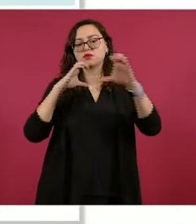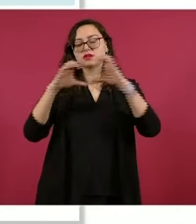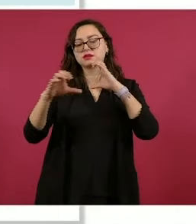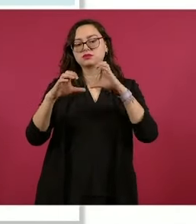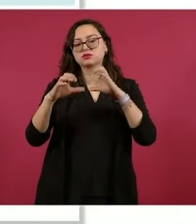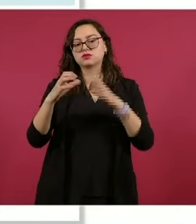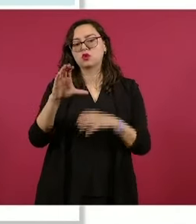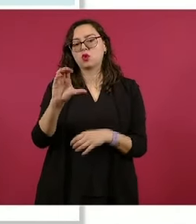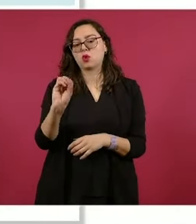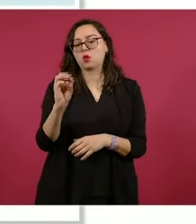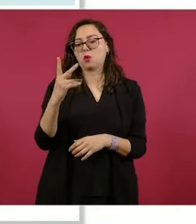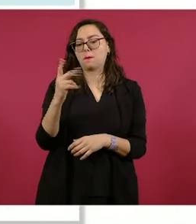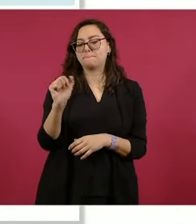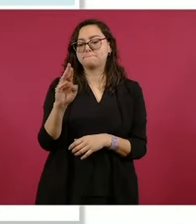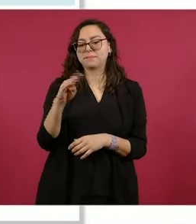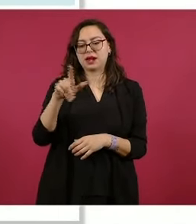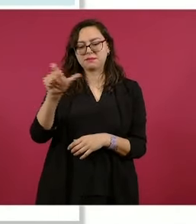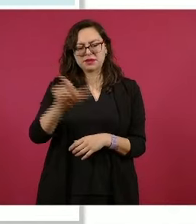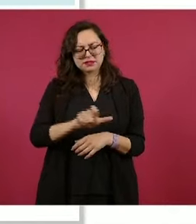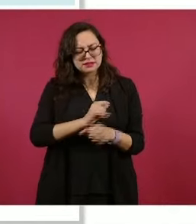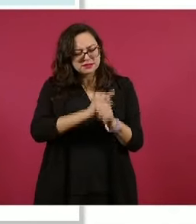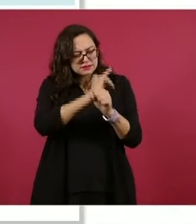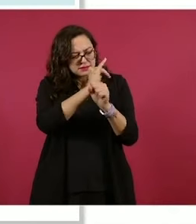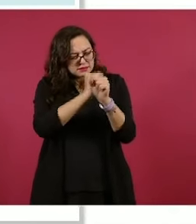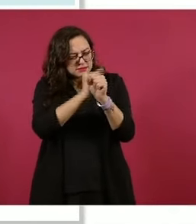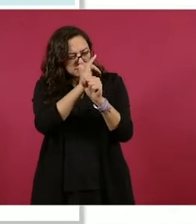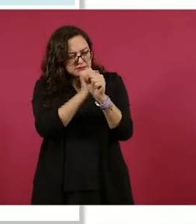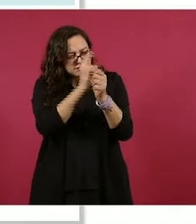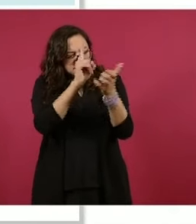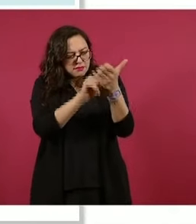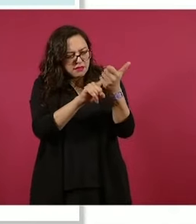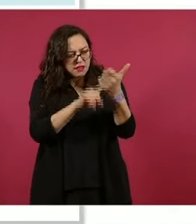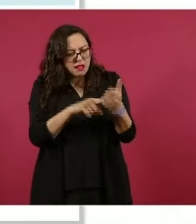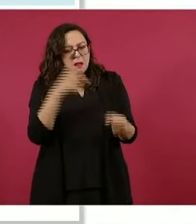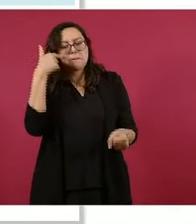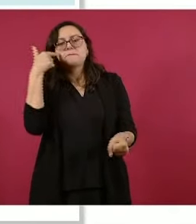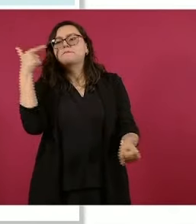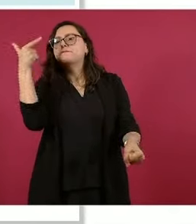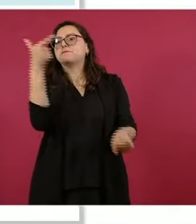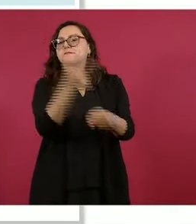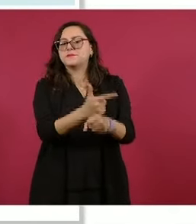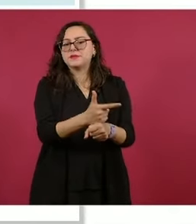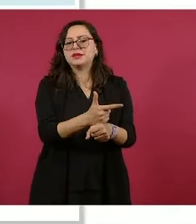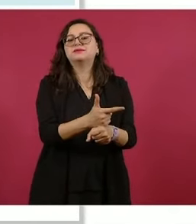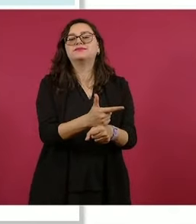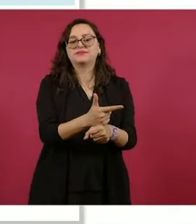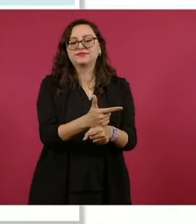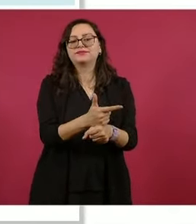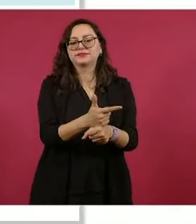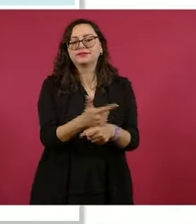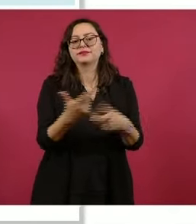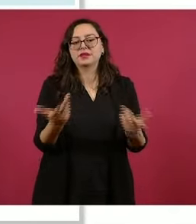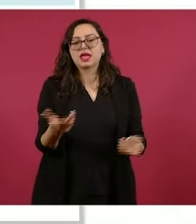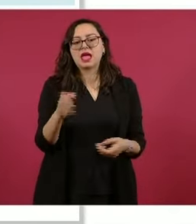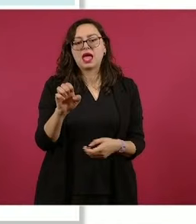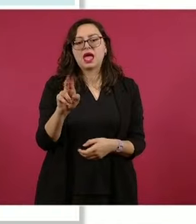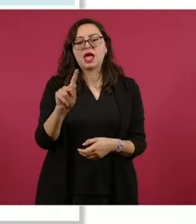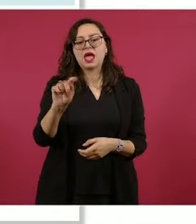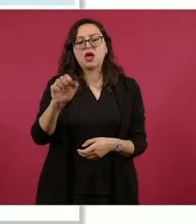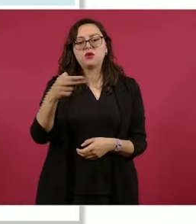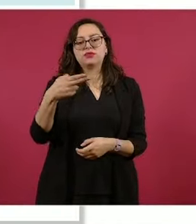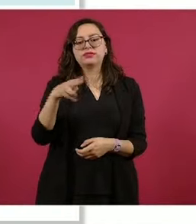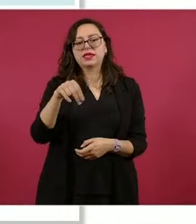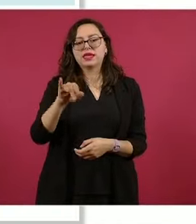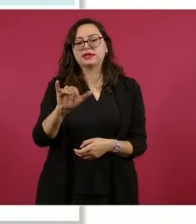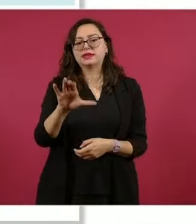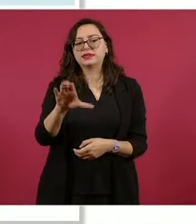lo revela un análisis de un consultor independiente que descubre que Eugenics aparece como